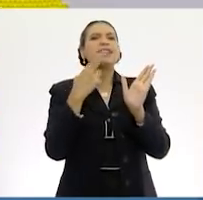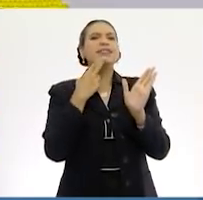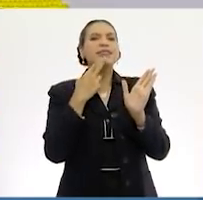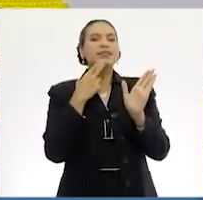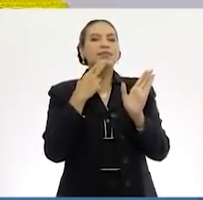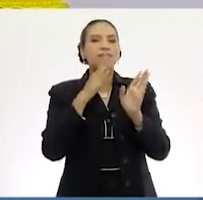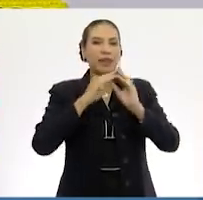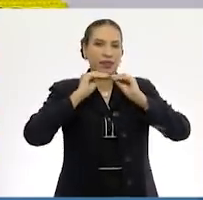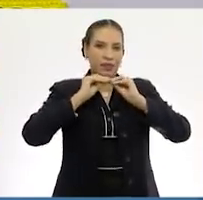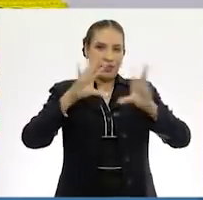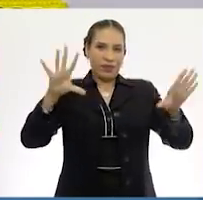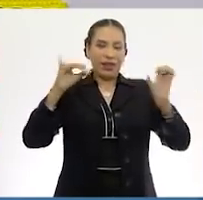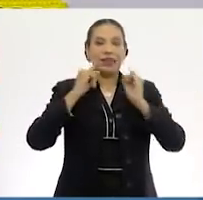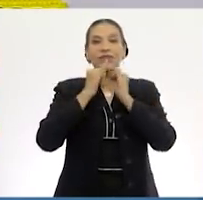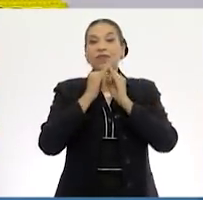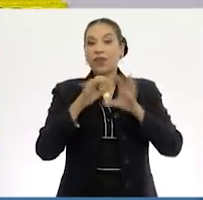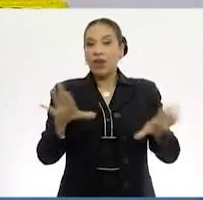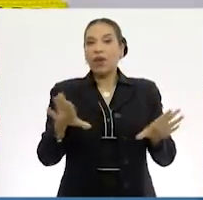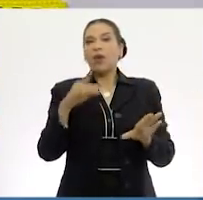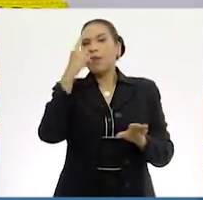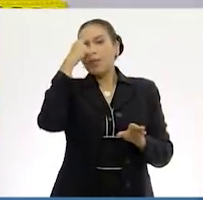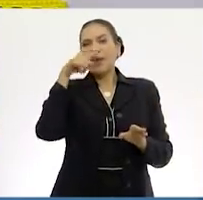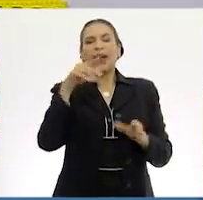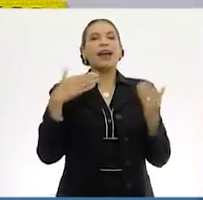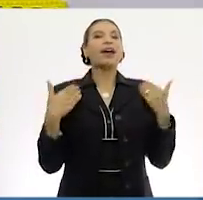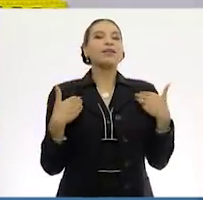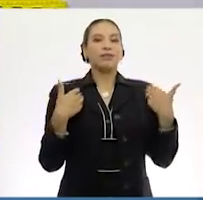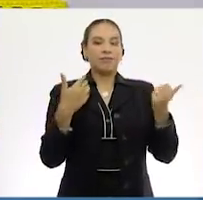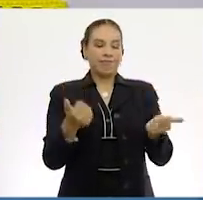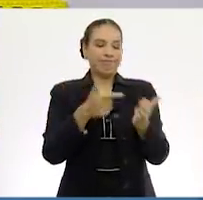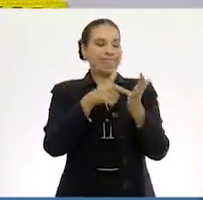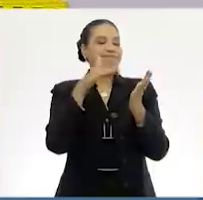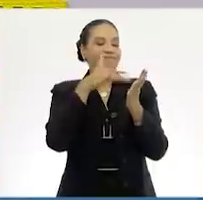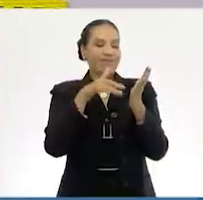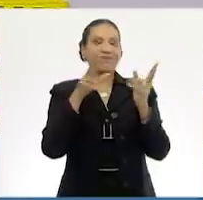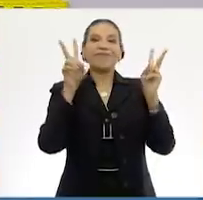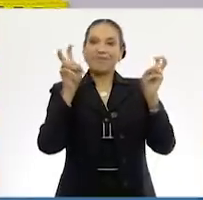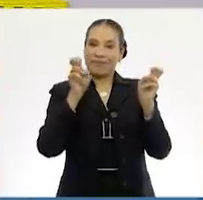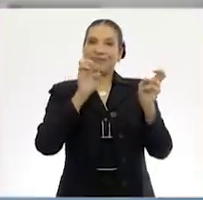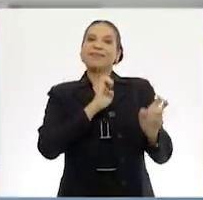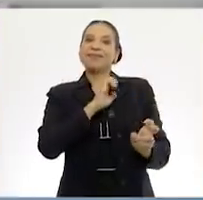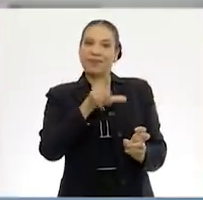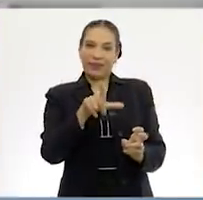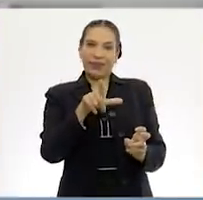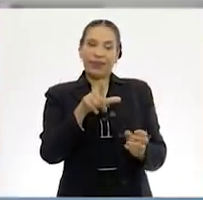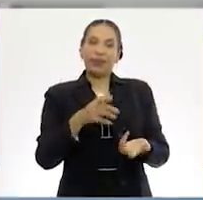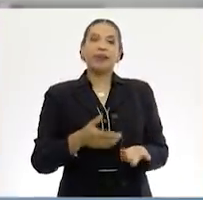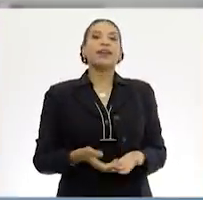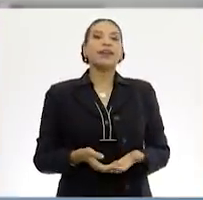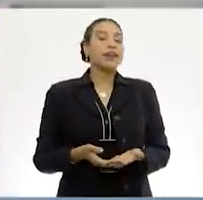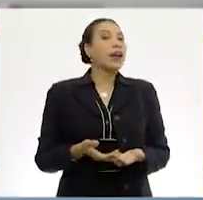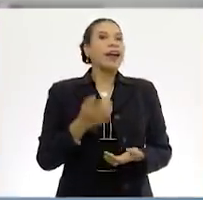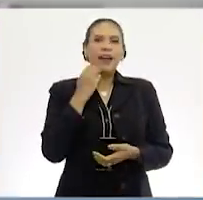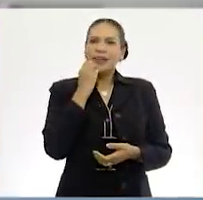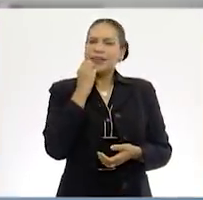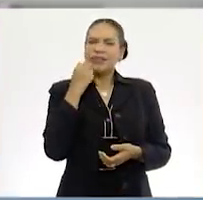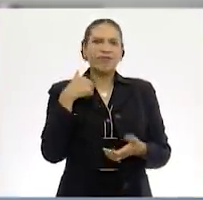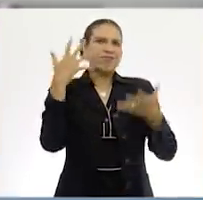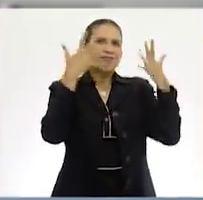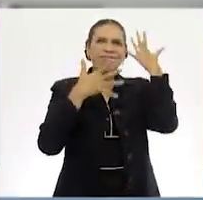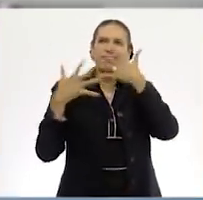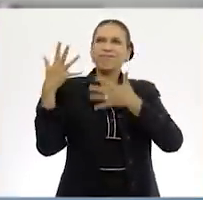tanto para divulgar información como para comprender temas especializados. ¡Ay, no! Ya me